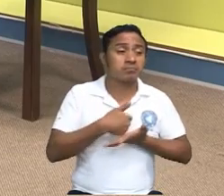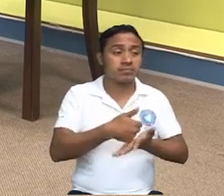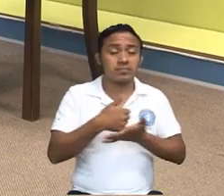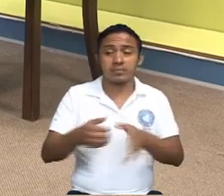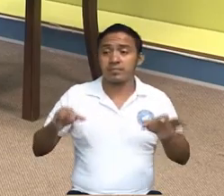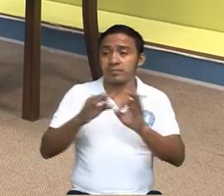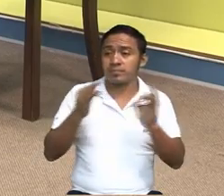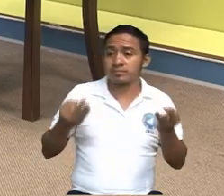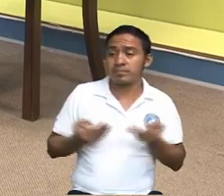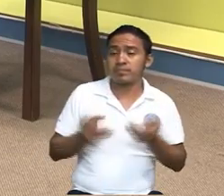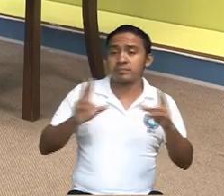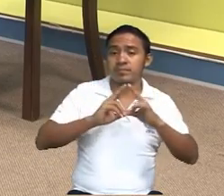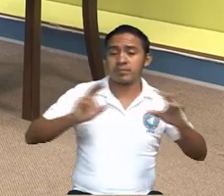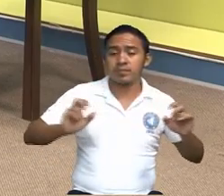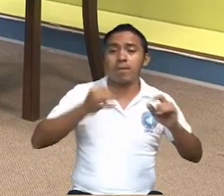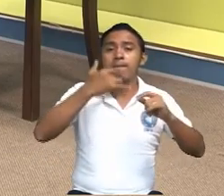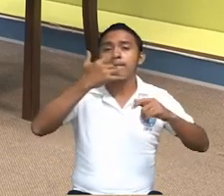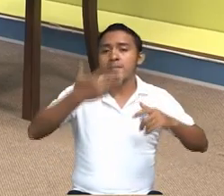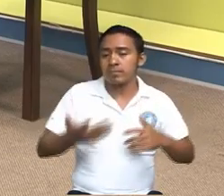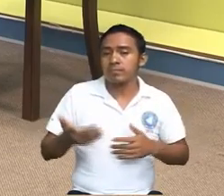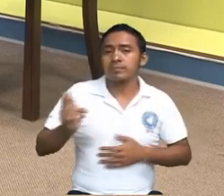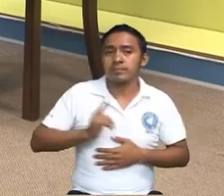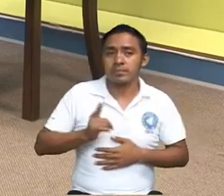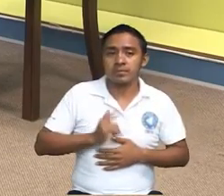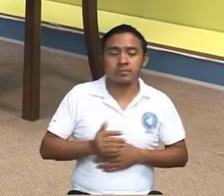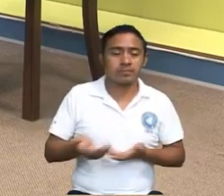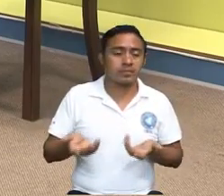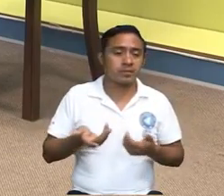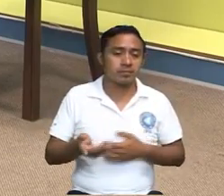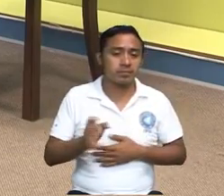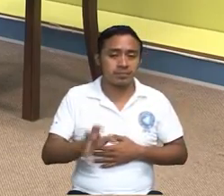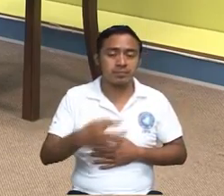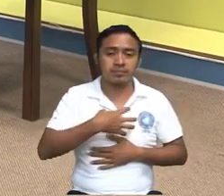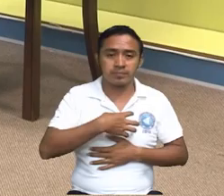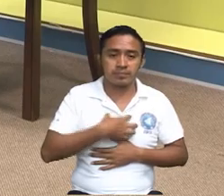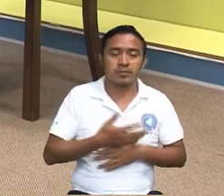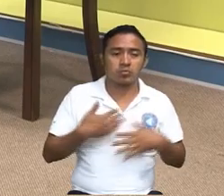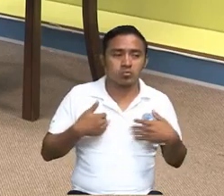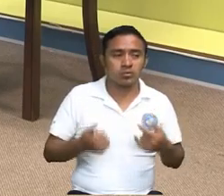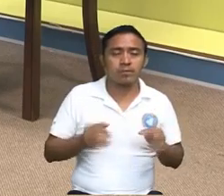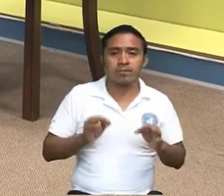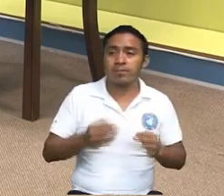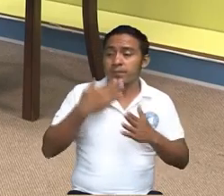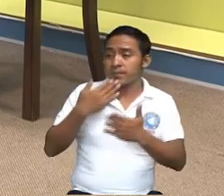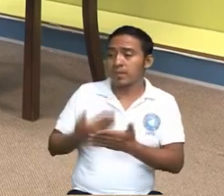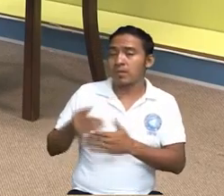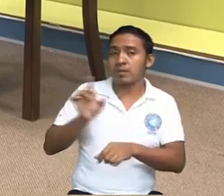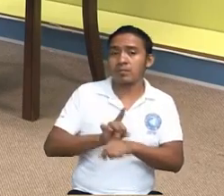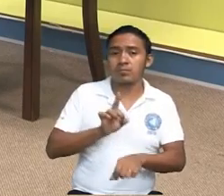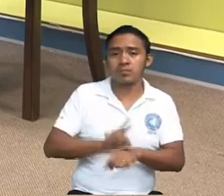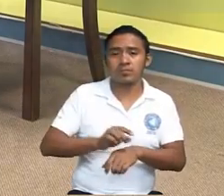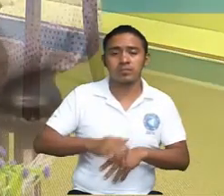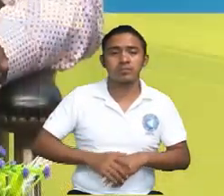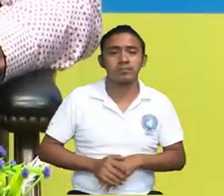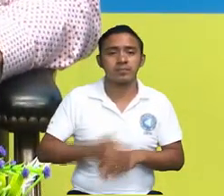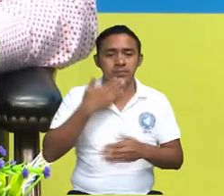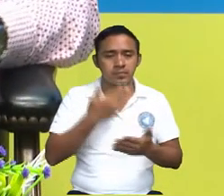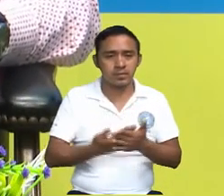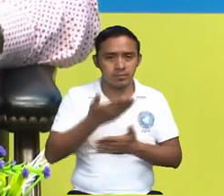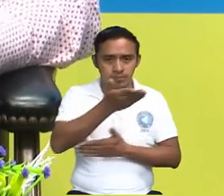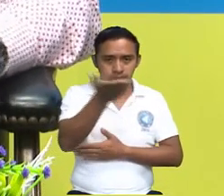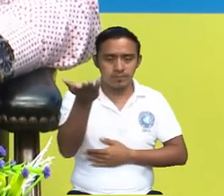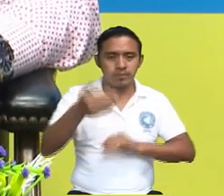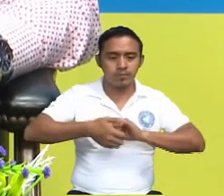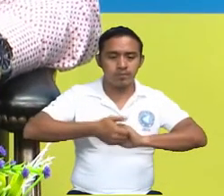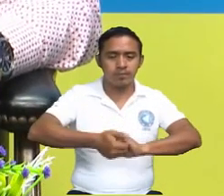familia nicaragüense en el sentido porque tenemos a mascotas sanas en nuestro hogar. Le agradecemos, doctor. Le agradecemos también a